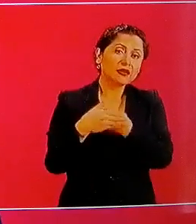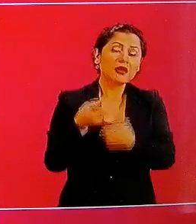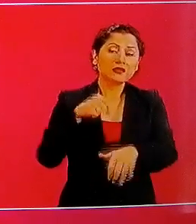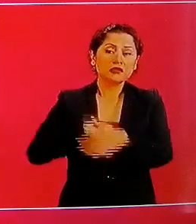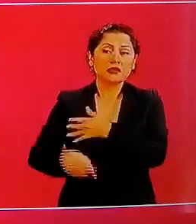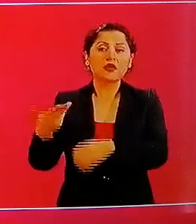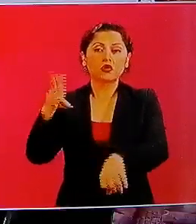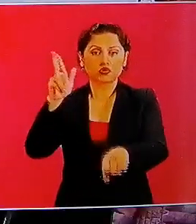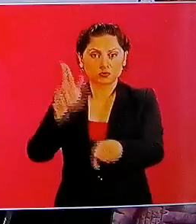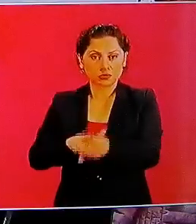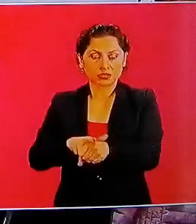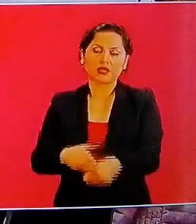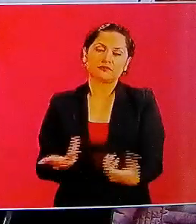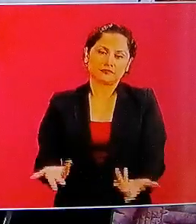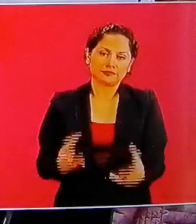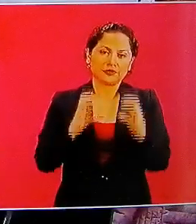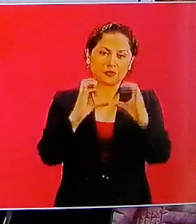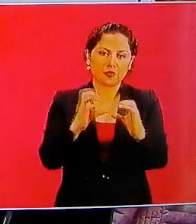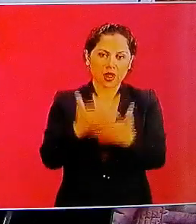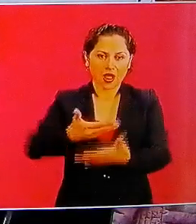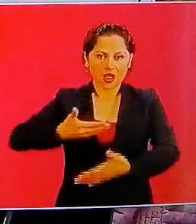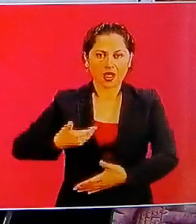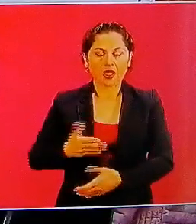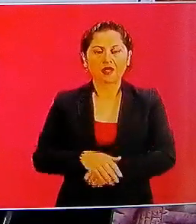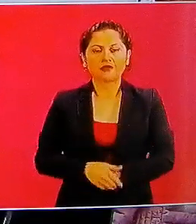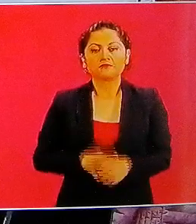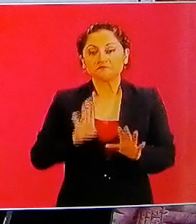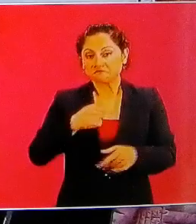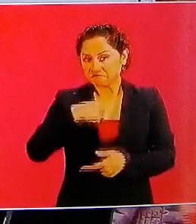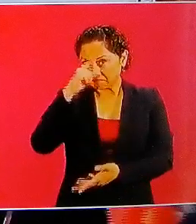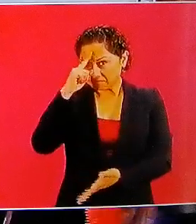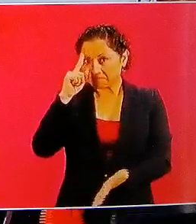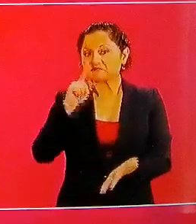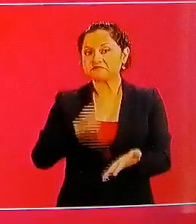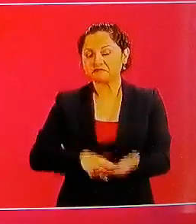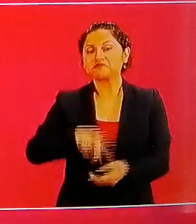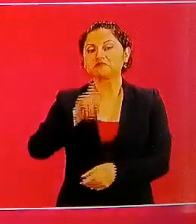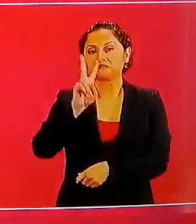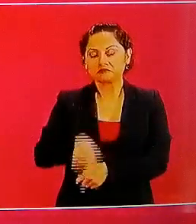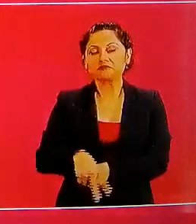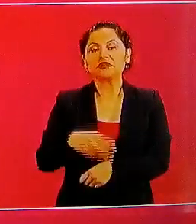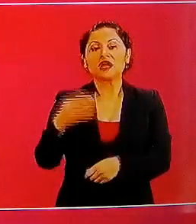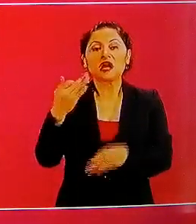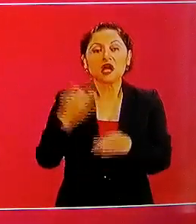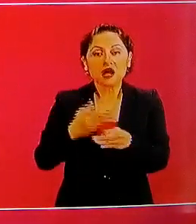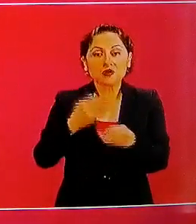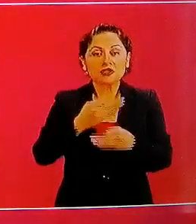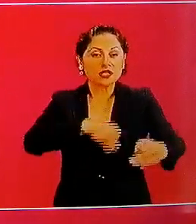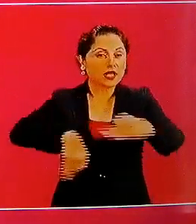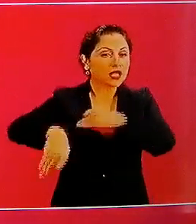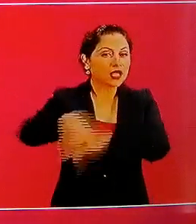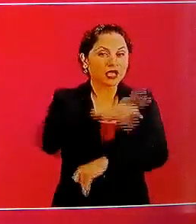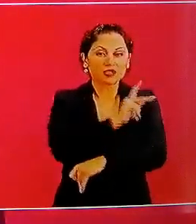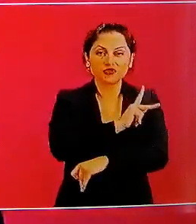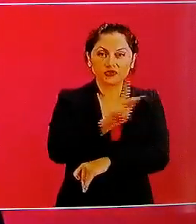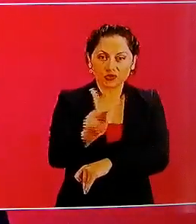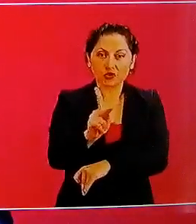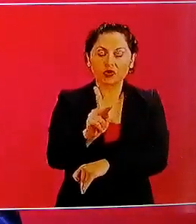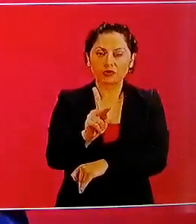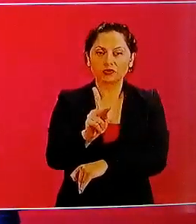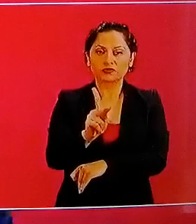y convertirse en casos graves. Entonces creo que es una tarea de todos que hoy ellos, quienes están teniendo,